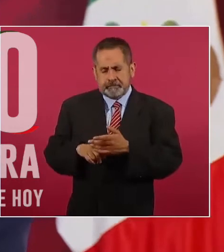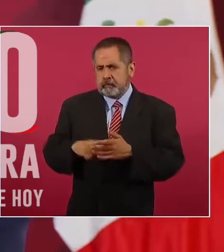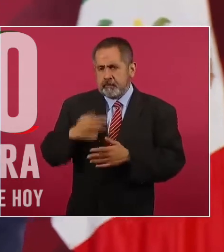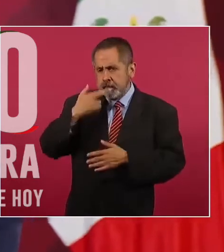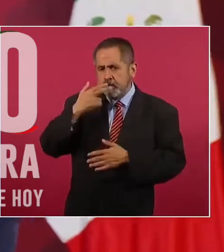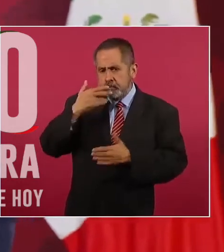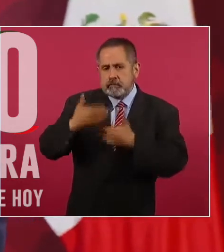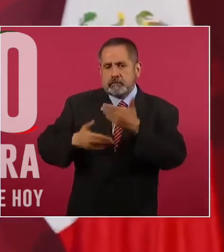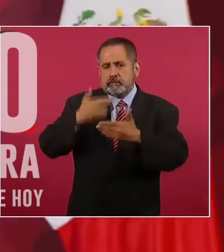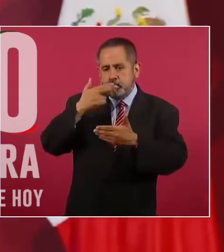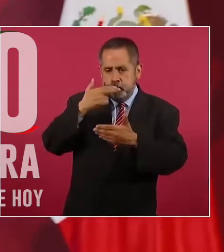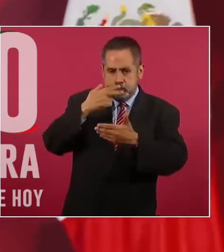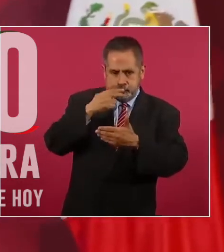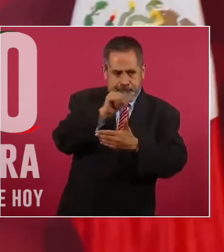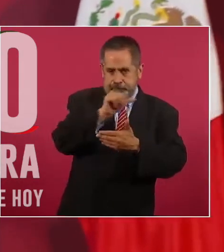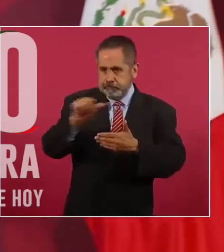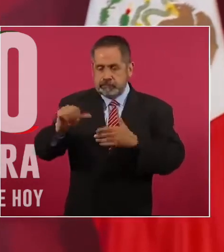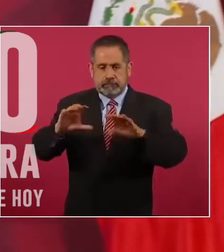mejorar el sistema de salud,